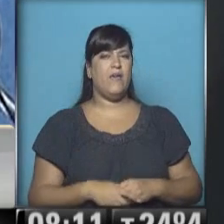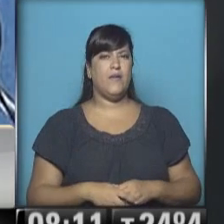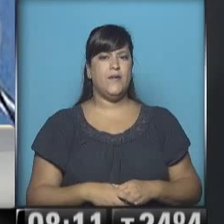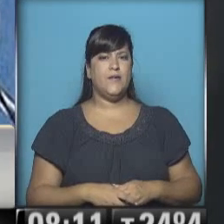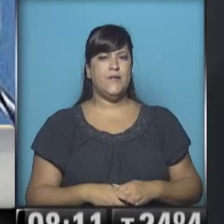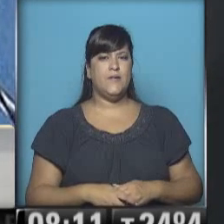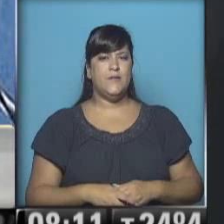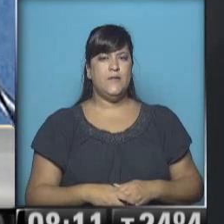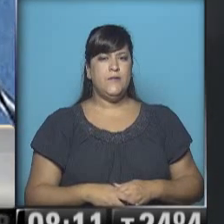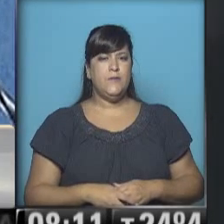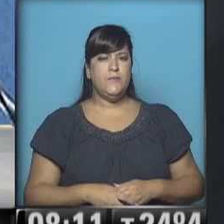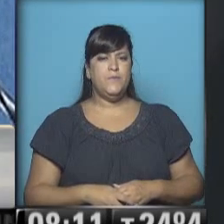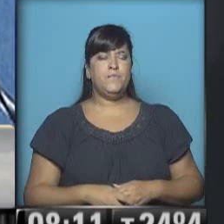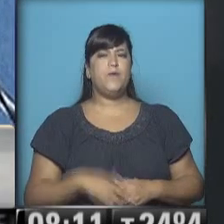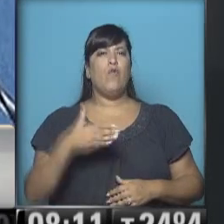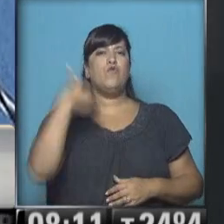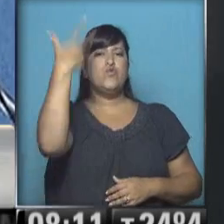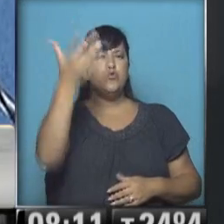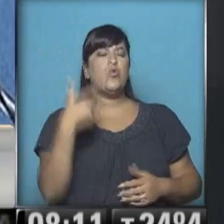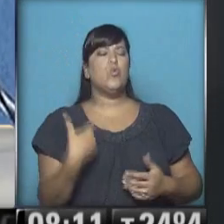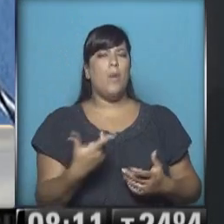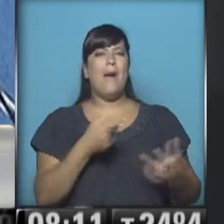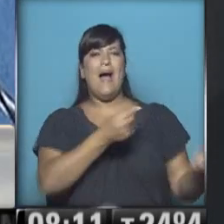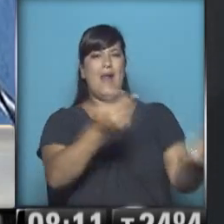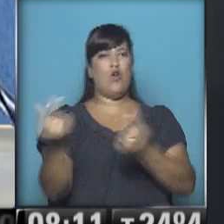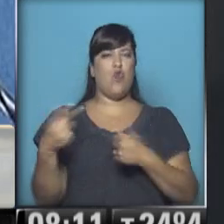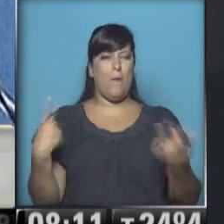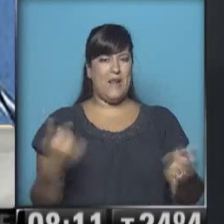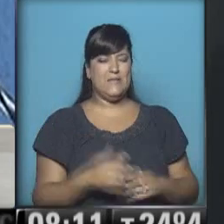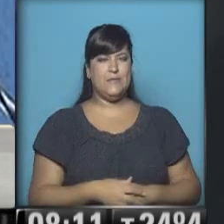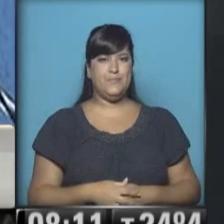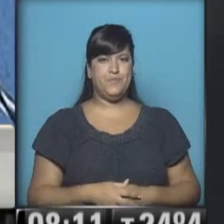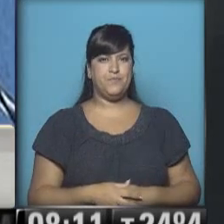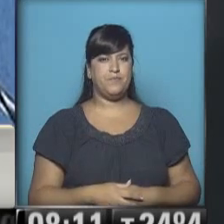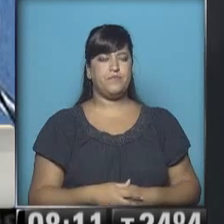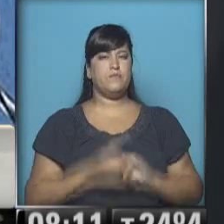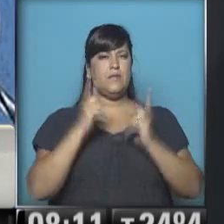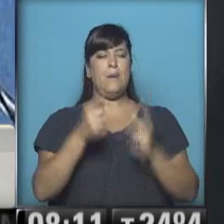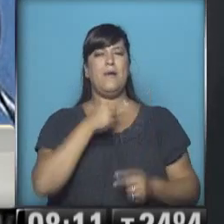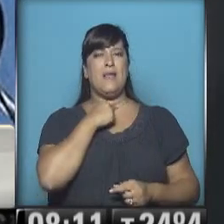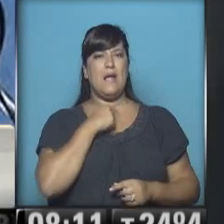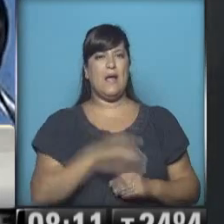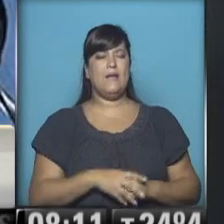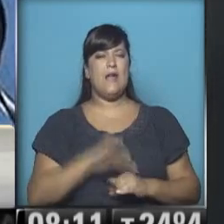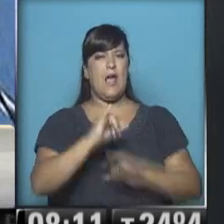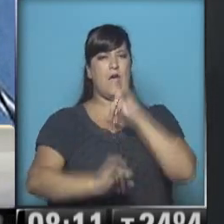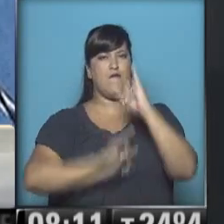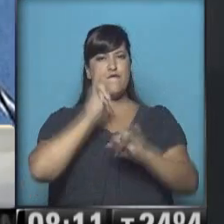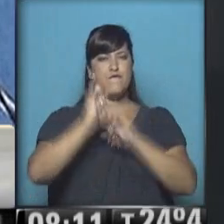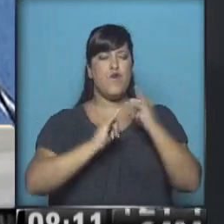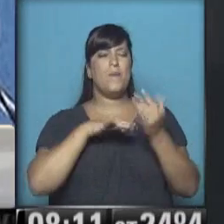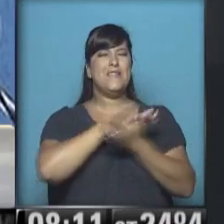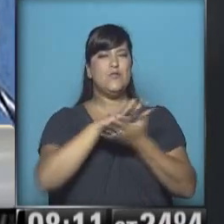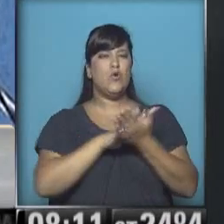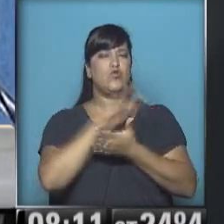la perspectiva de potenciación de consumo y de la demanda agregada. También quería hacer un informe de situación respecto